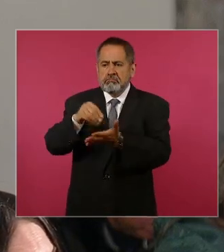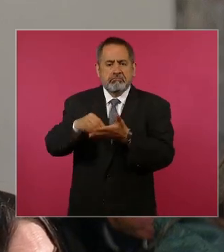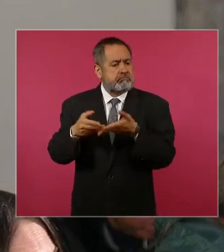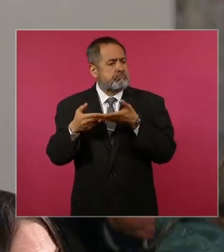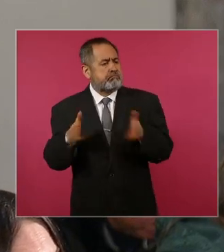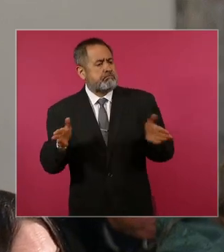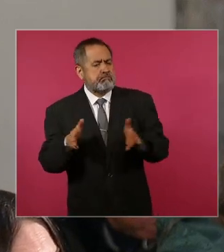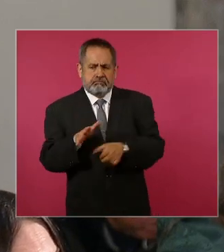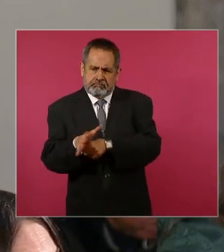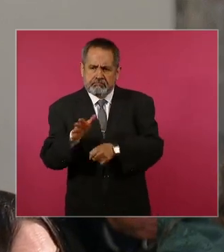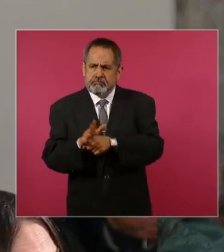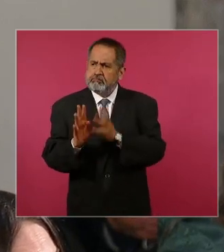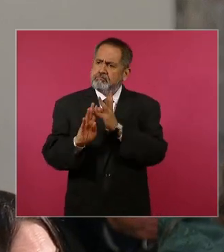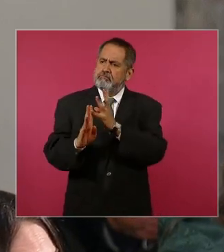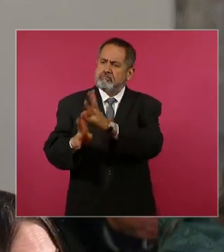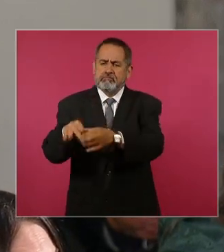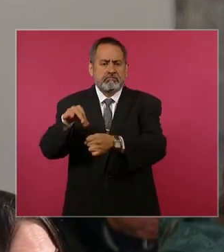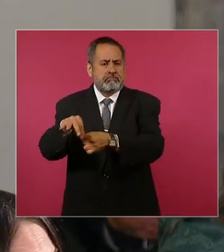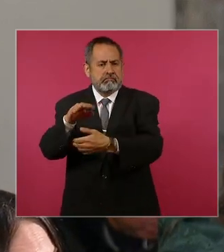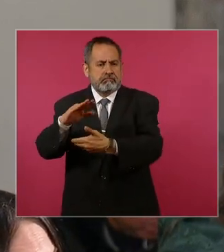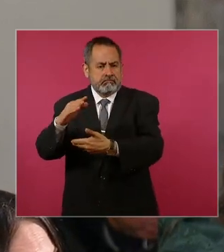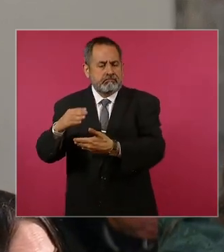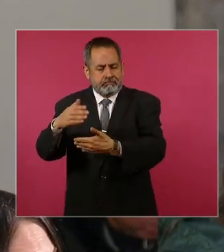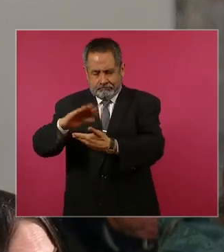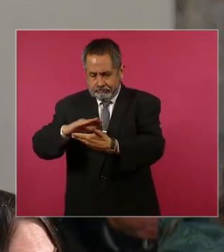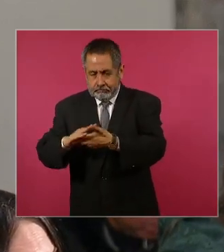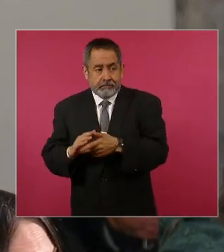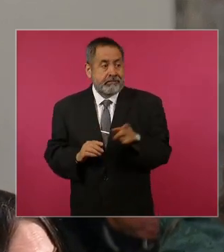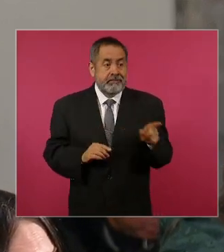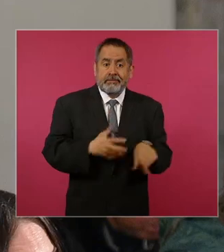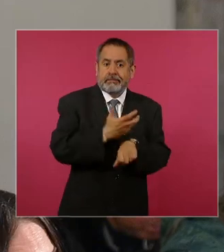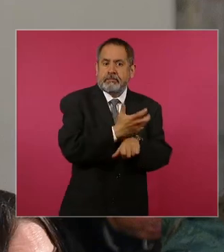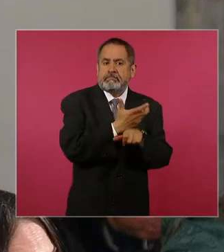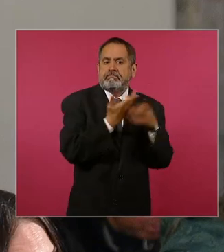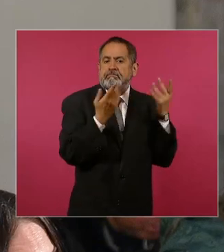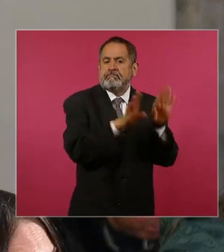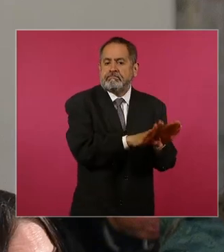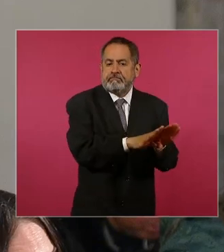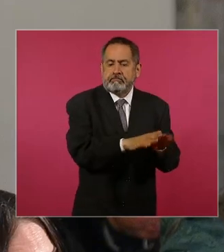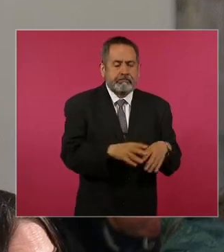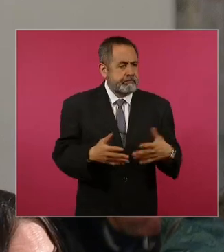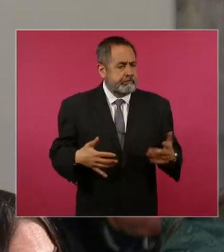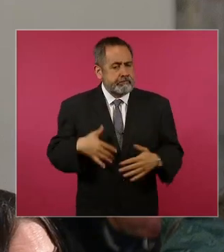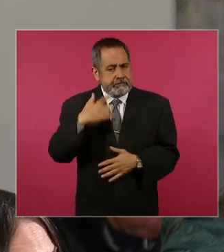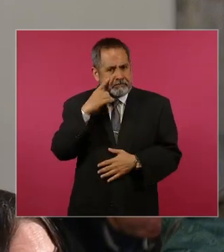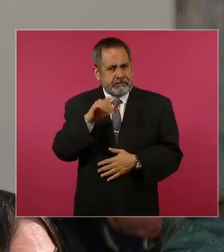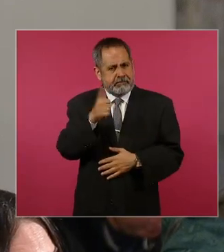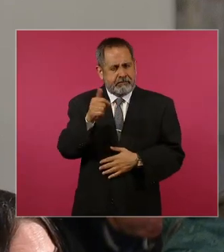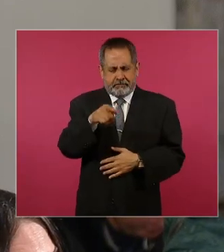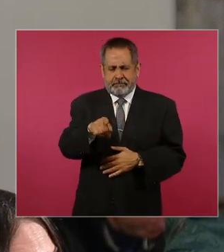casillas. Otra situación es que les daban etiquetas de color rosa, de color azul